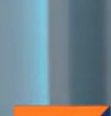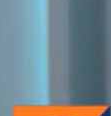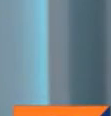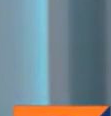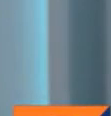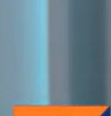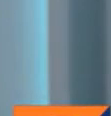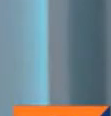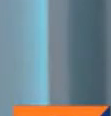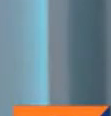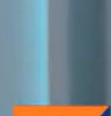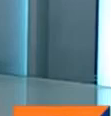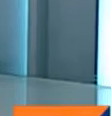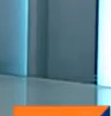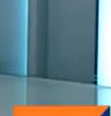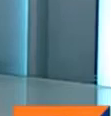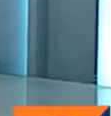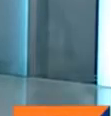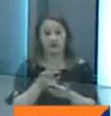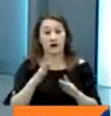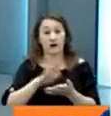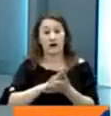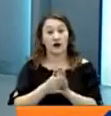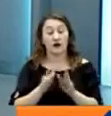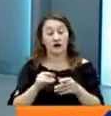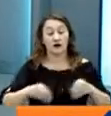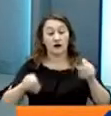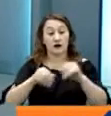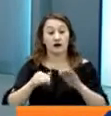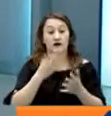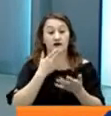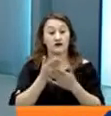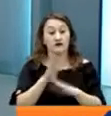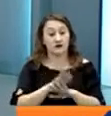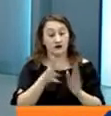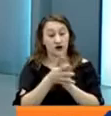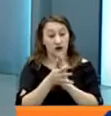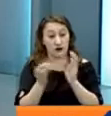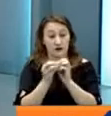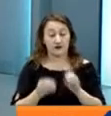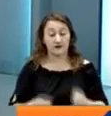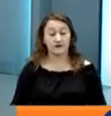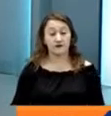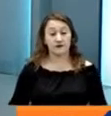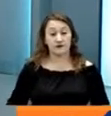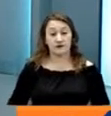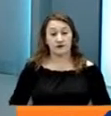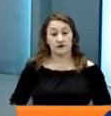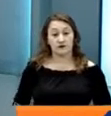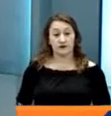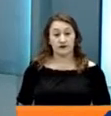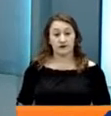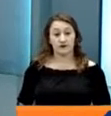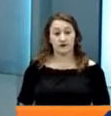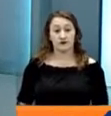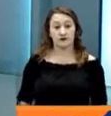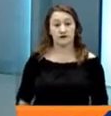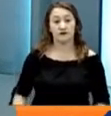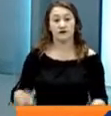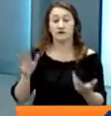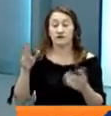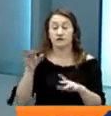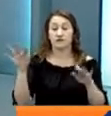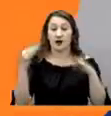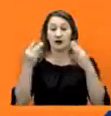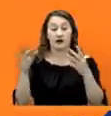para pedir paz en su territorio. Juan Sebastián Abaña, ¿qué tal? Muy buenas tardes. Usted tiene más información. José Fernando, televidentes,